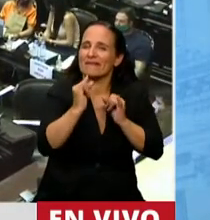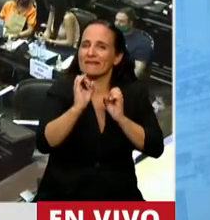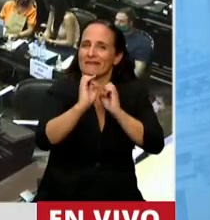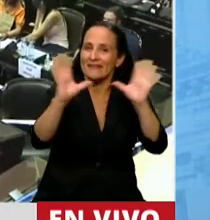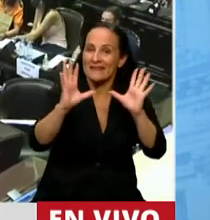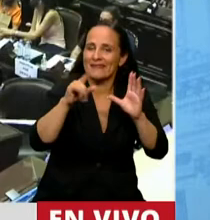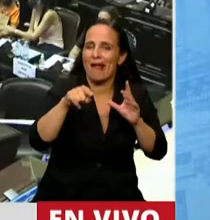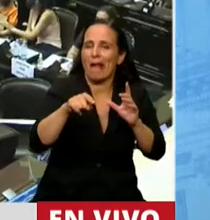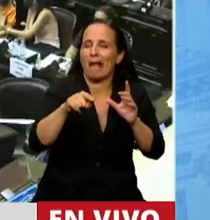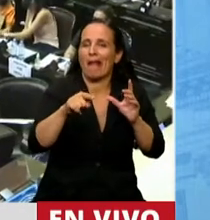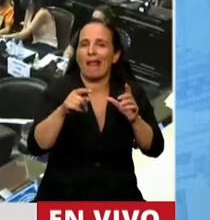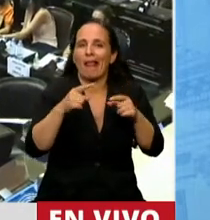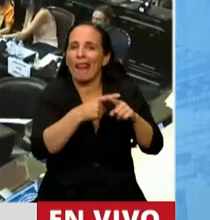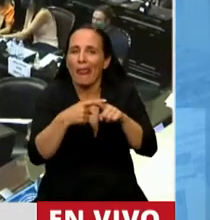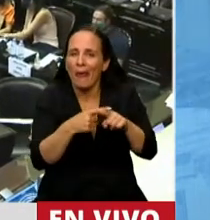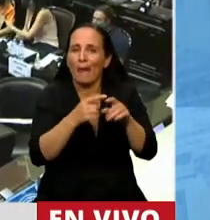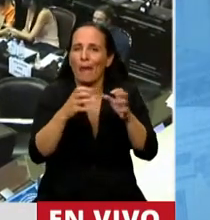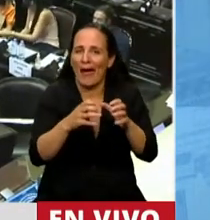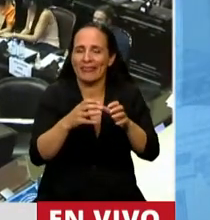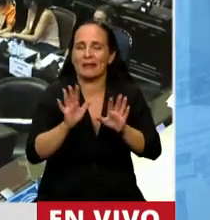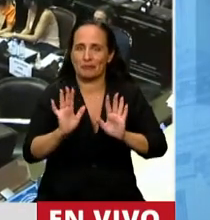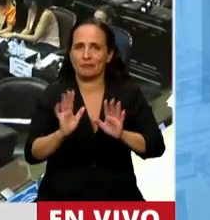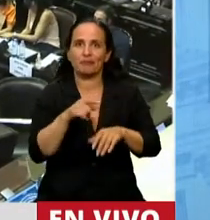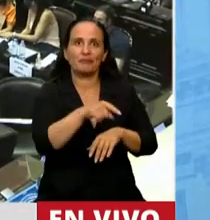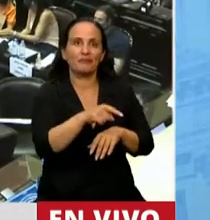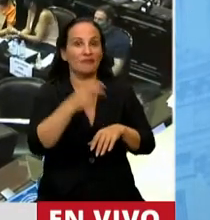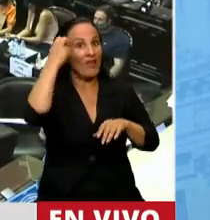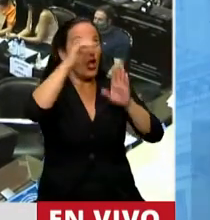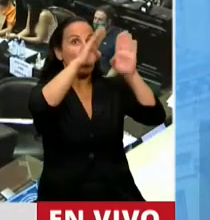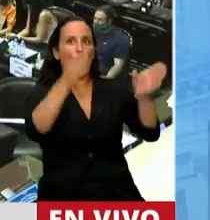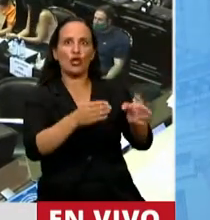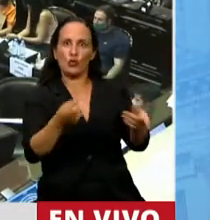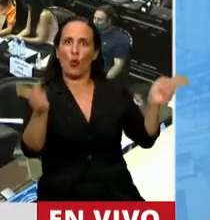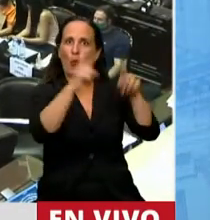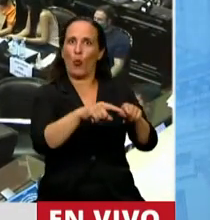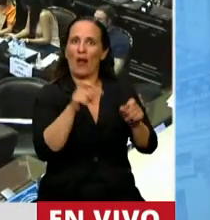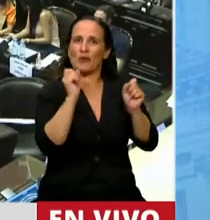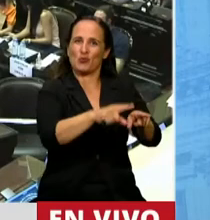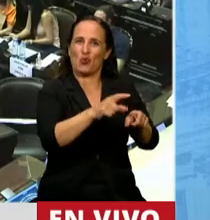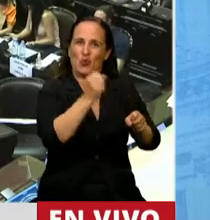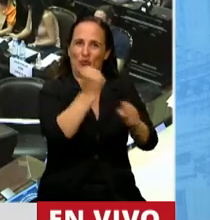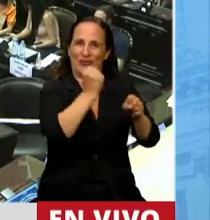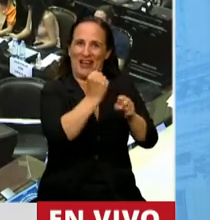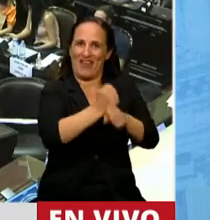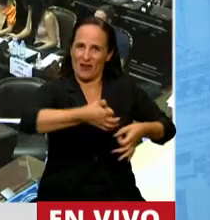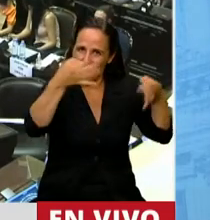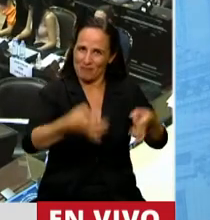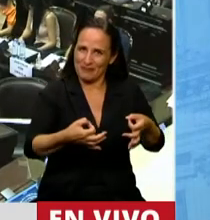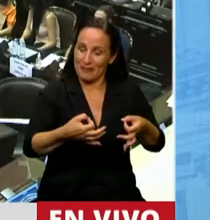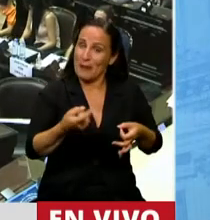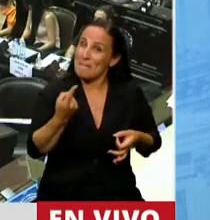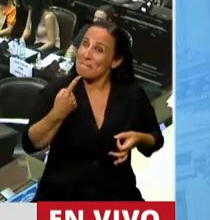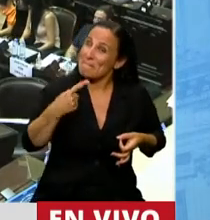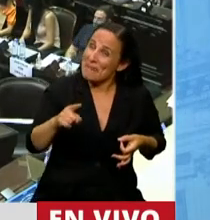el proyecto devuelve facultades al congreso y la verdad resulta cuanto menos inexacto